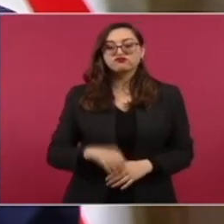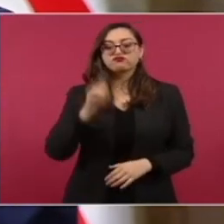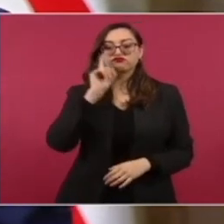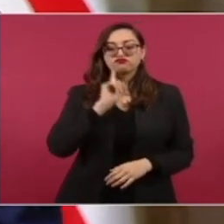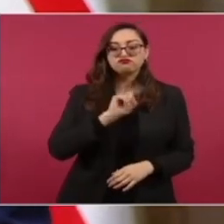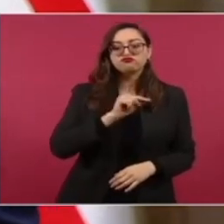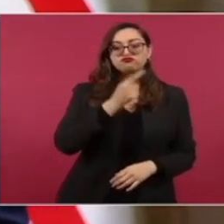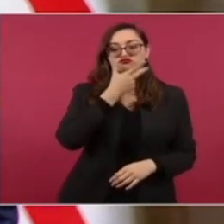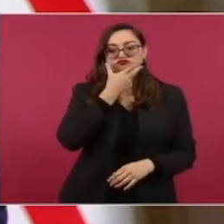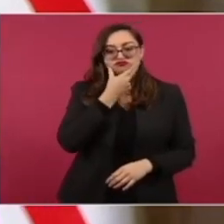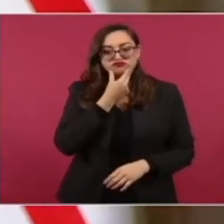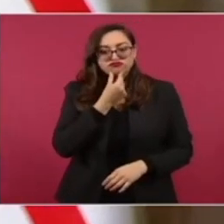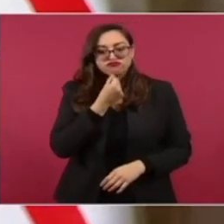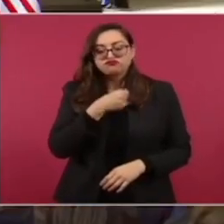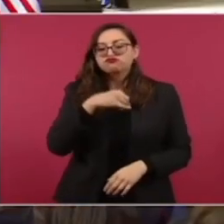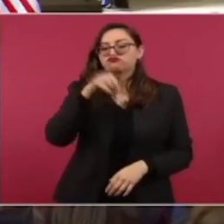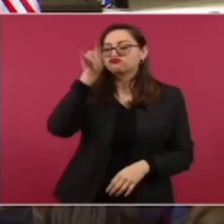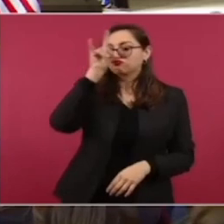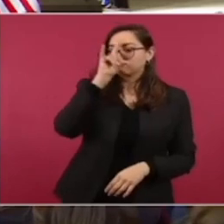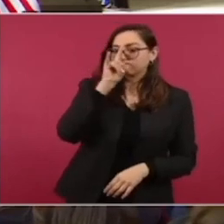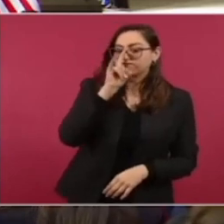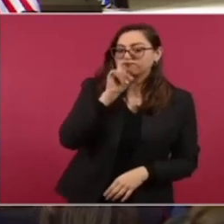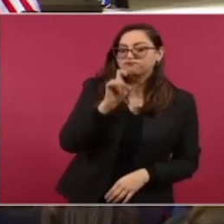mujeres, hombres guapos,